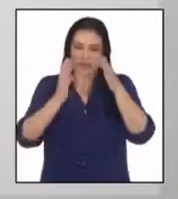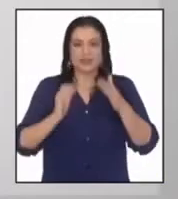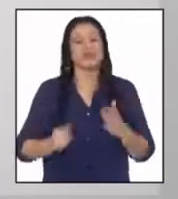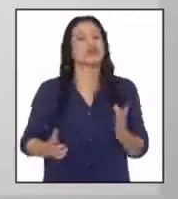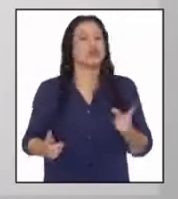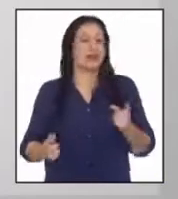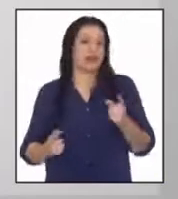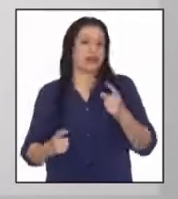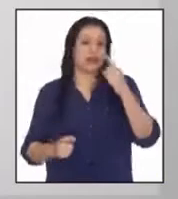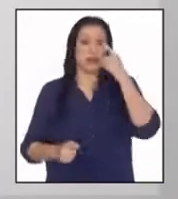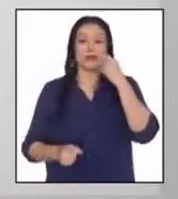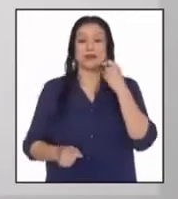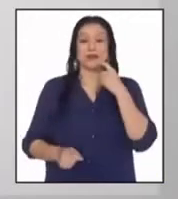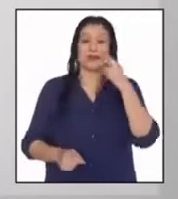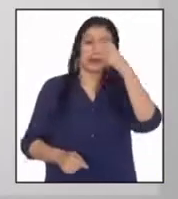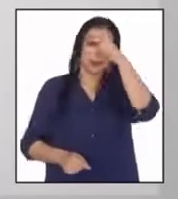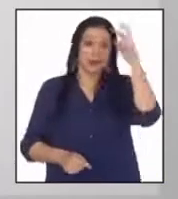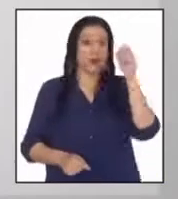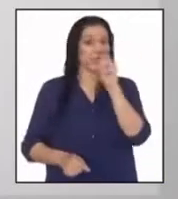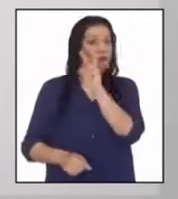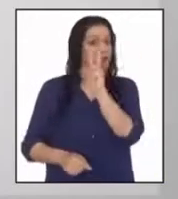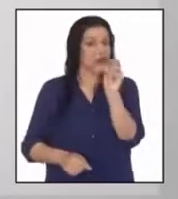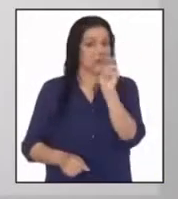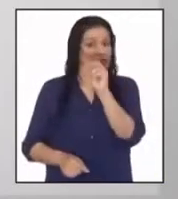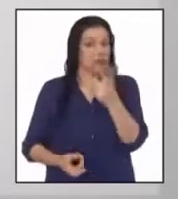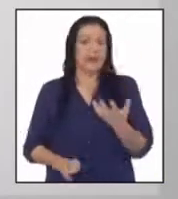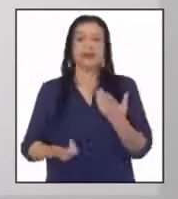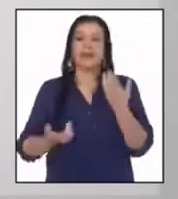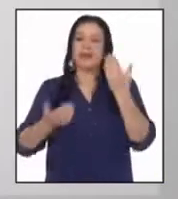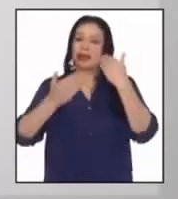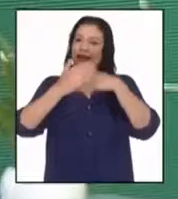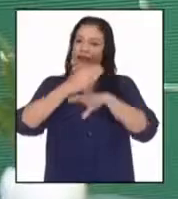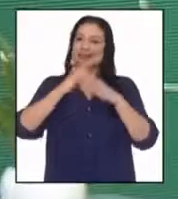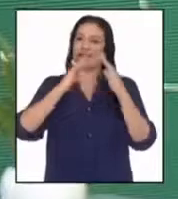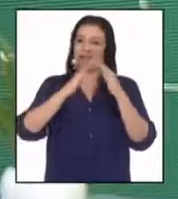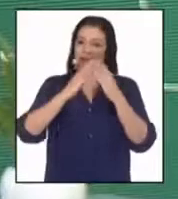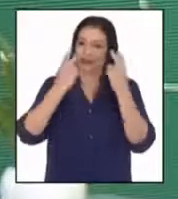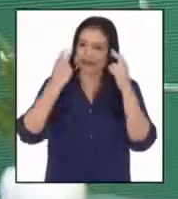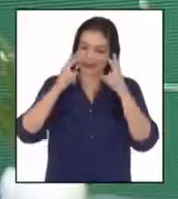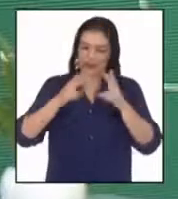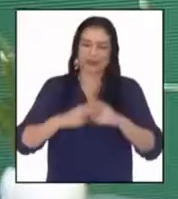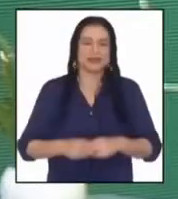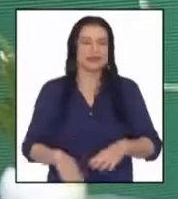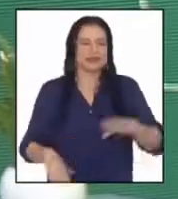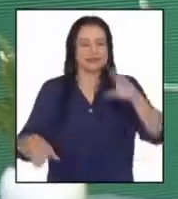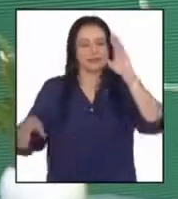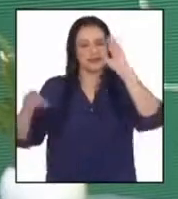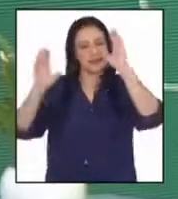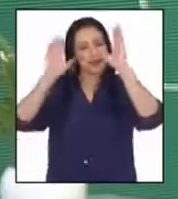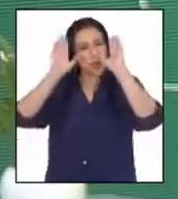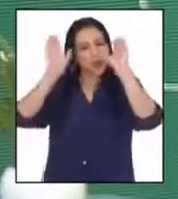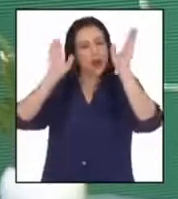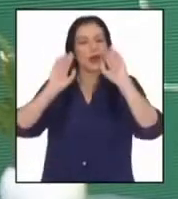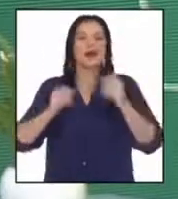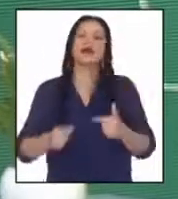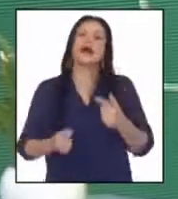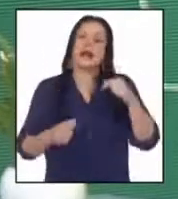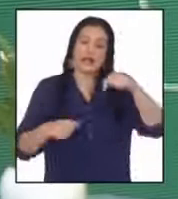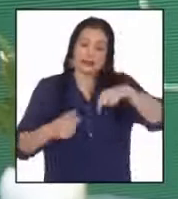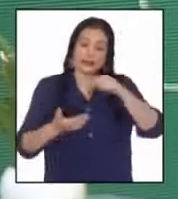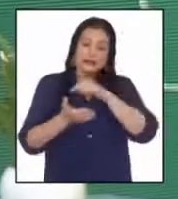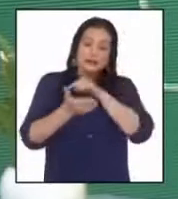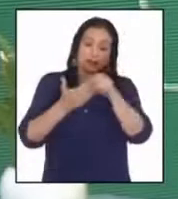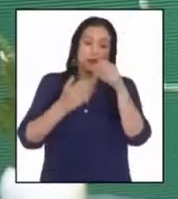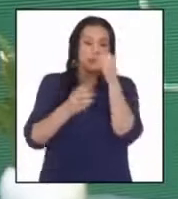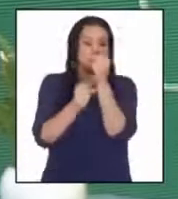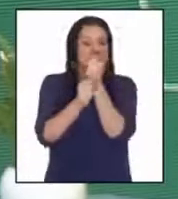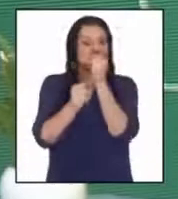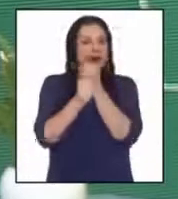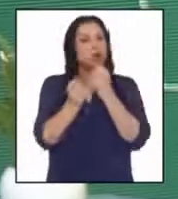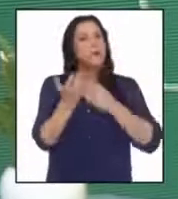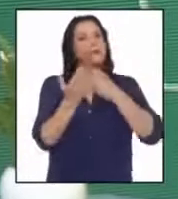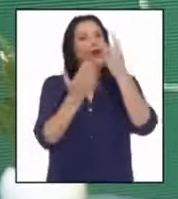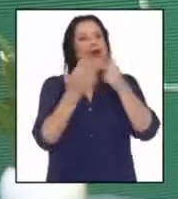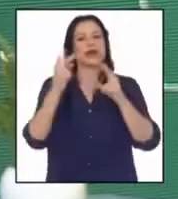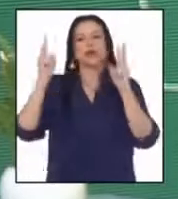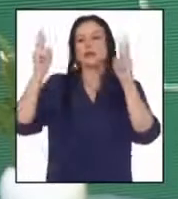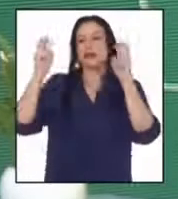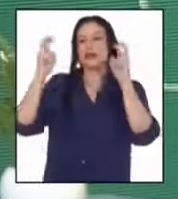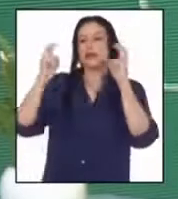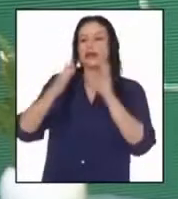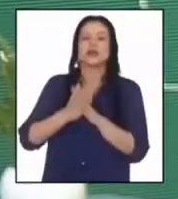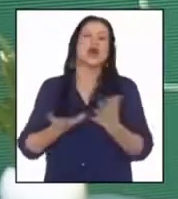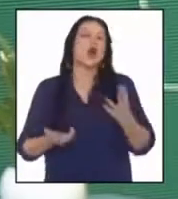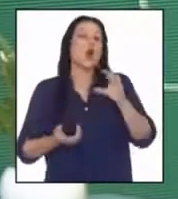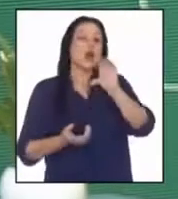estudiantes de la promoción 2020 que se encuentran en casa. Hola, profesora. Esta semana estamos trabajando un proyecto denominado